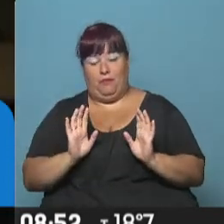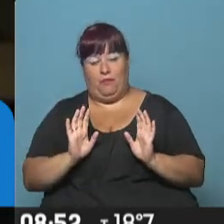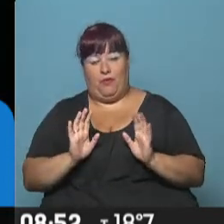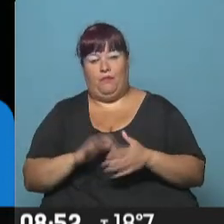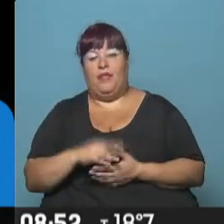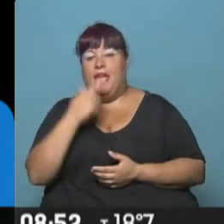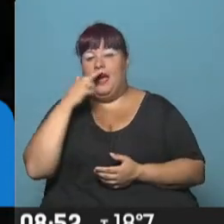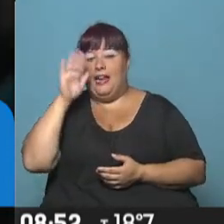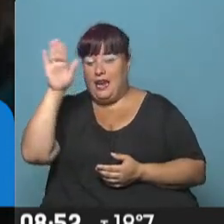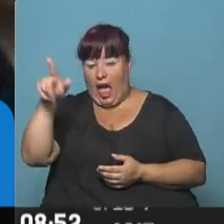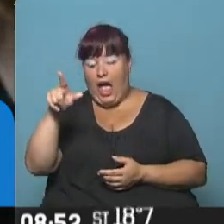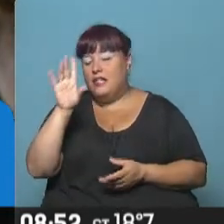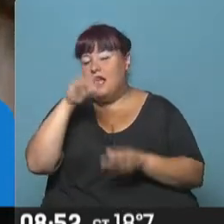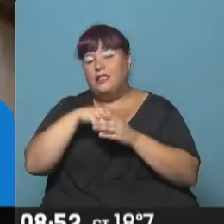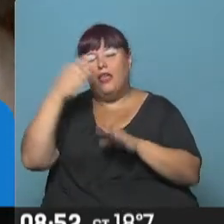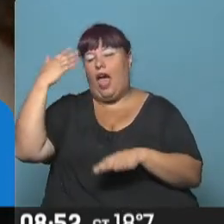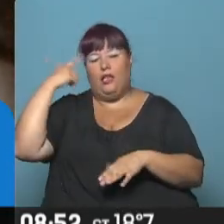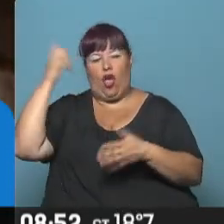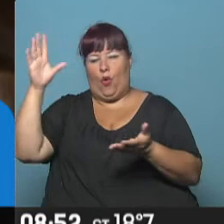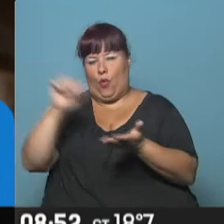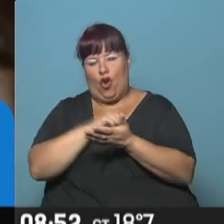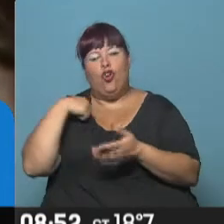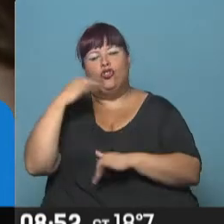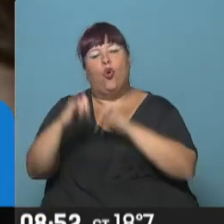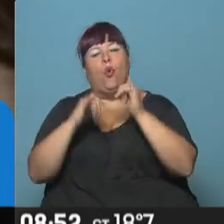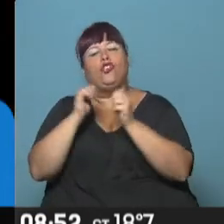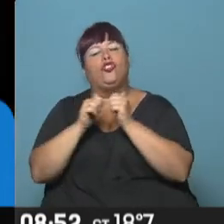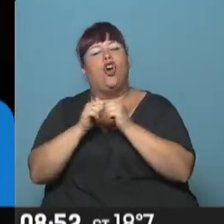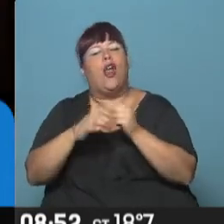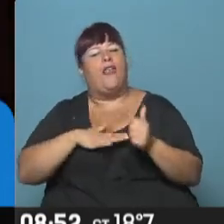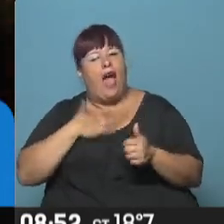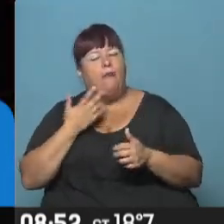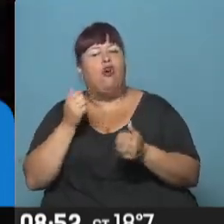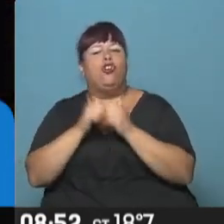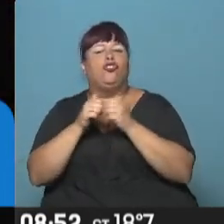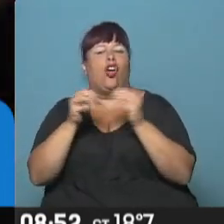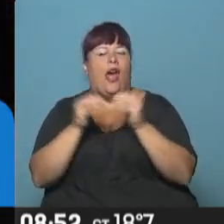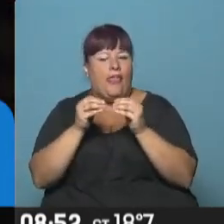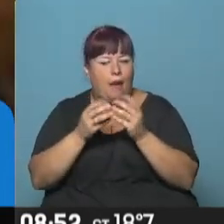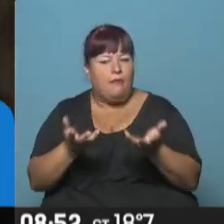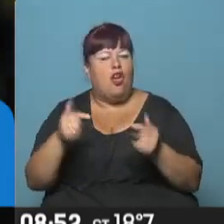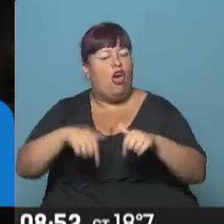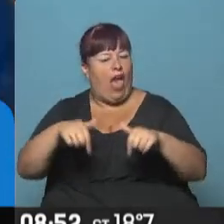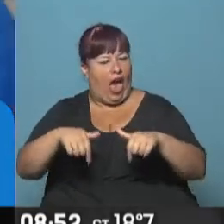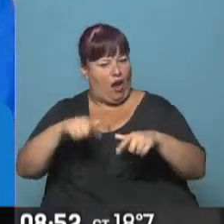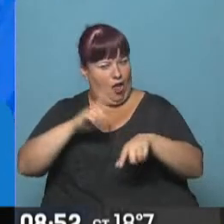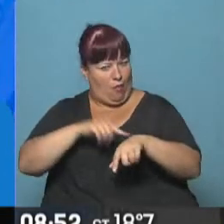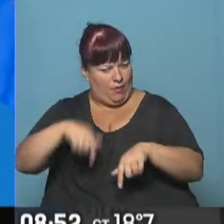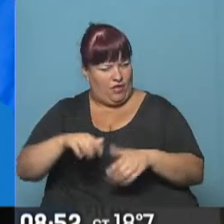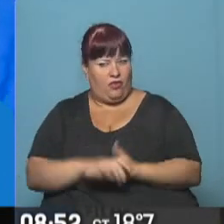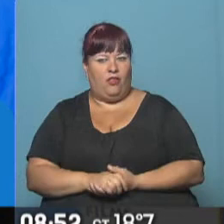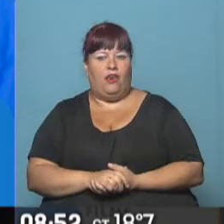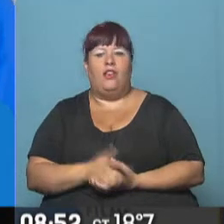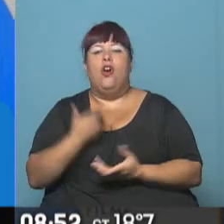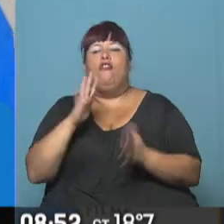nazismo es parte del pasado. Nosotros estamos contando una historia de amor, una historia de amistad de hoy, de nuestros días.